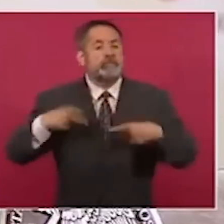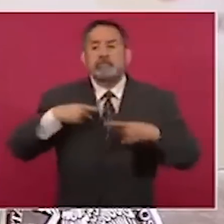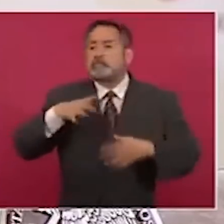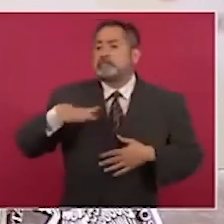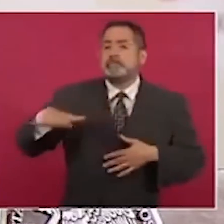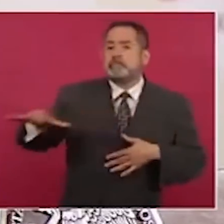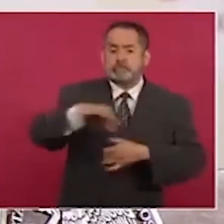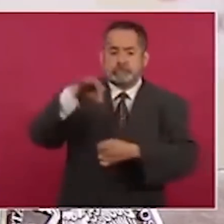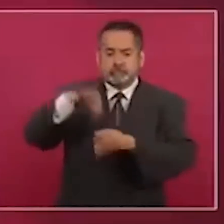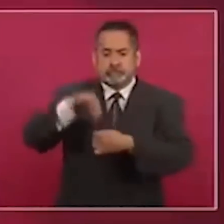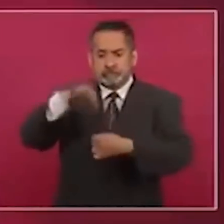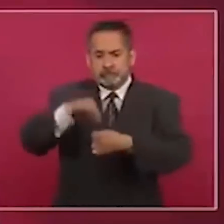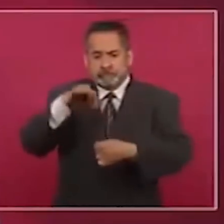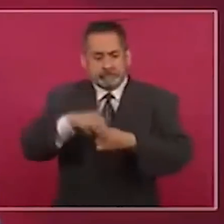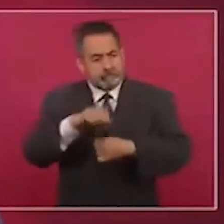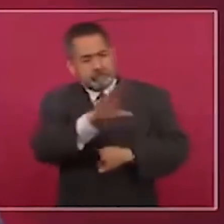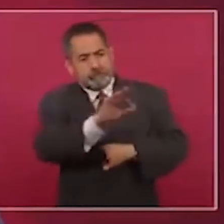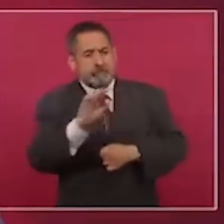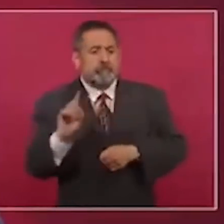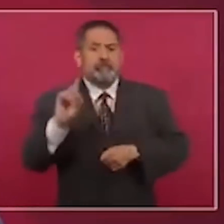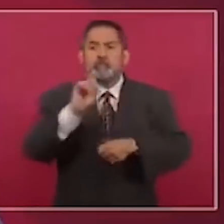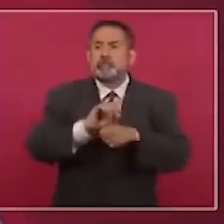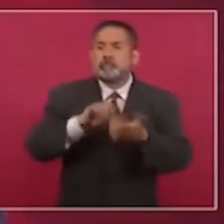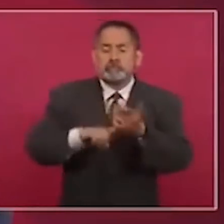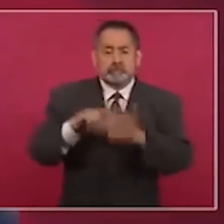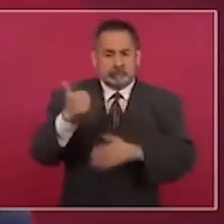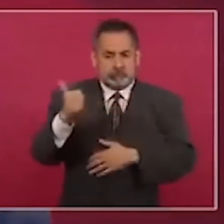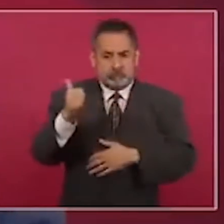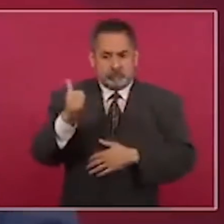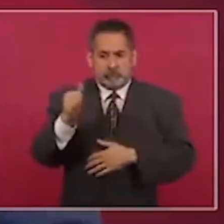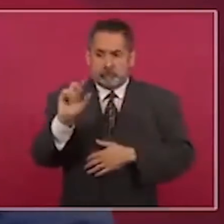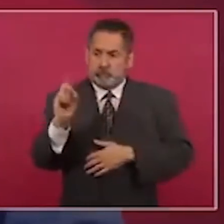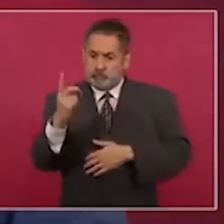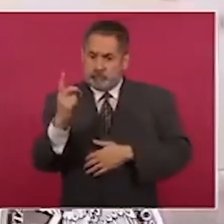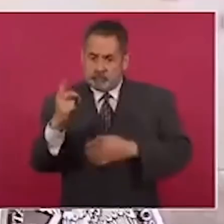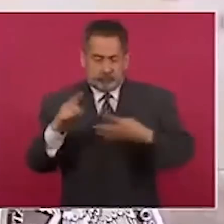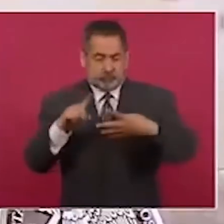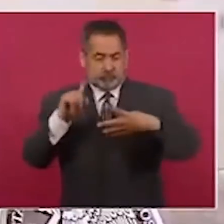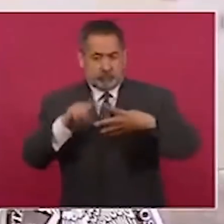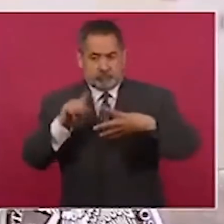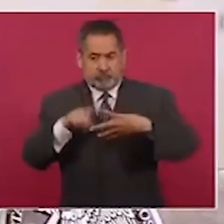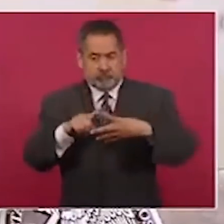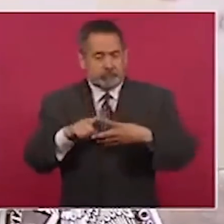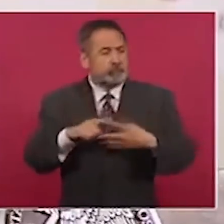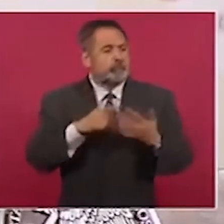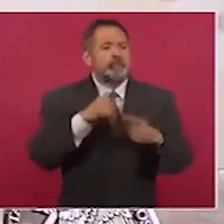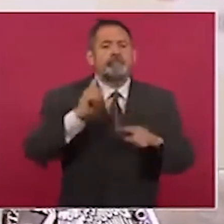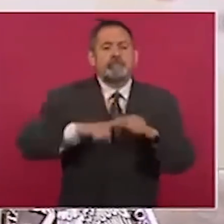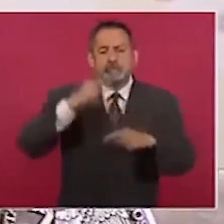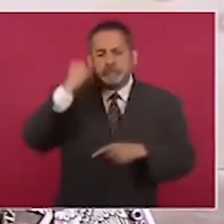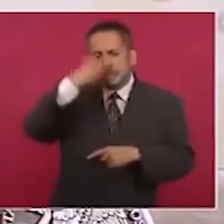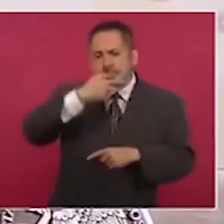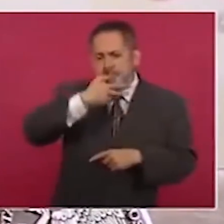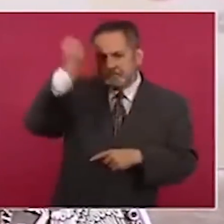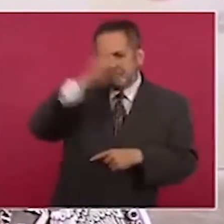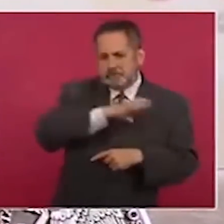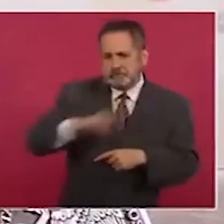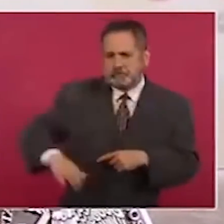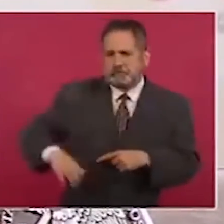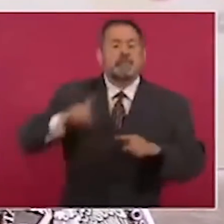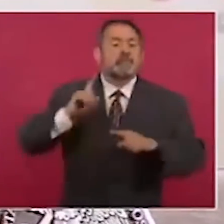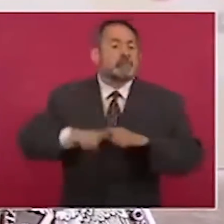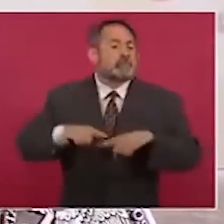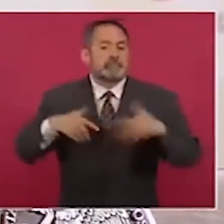popular el primer domingo del mes de agosto, siendo los candidatos postulados por los tres